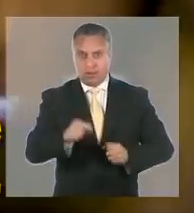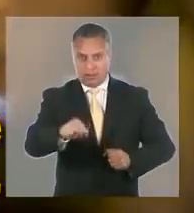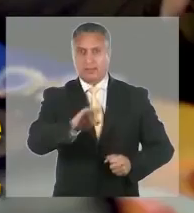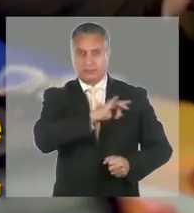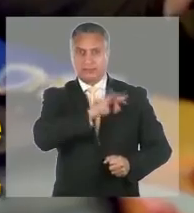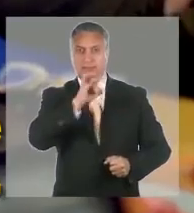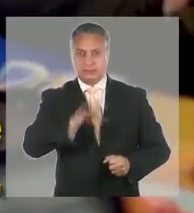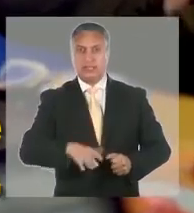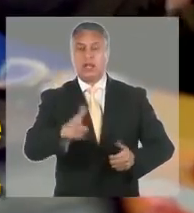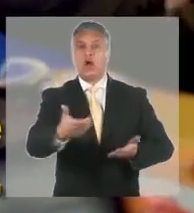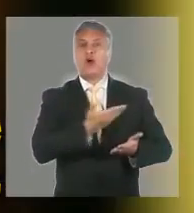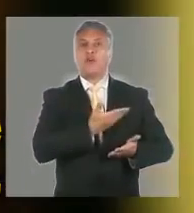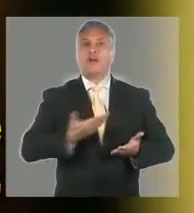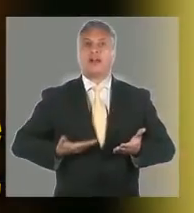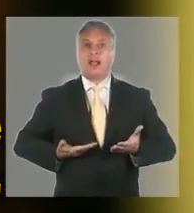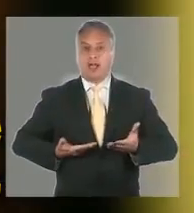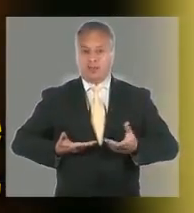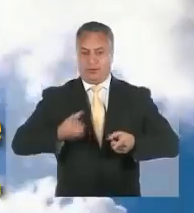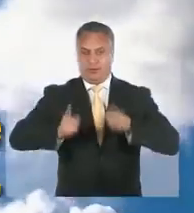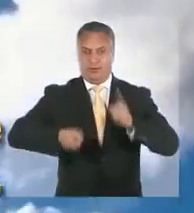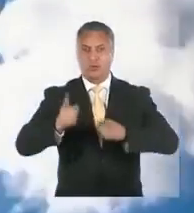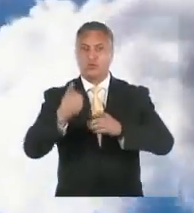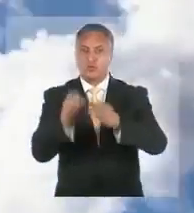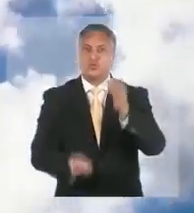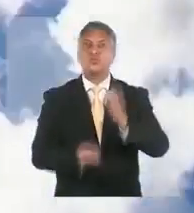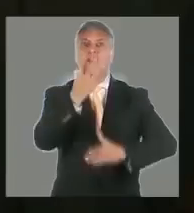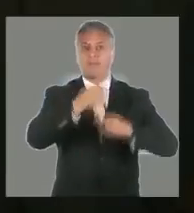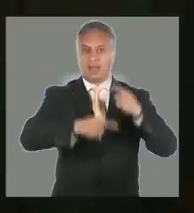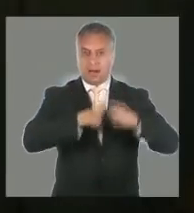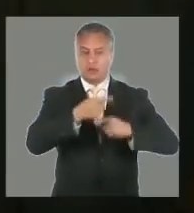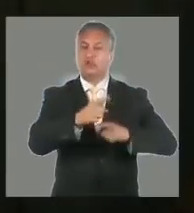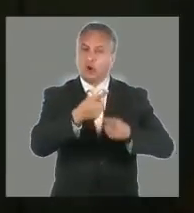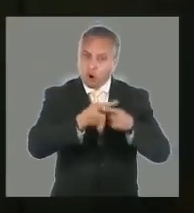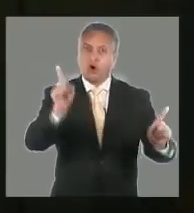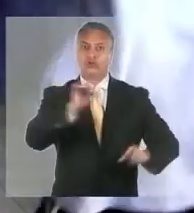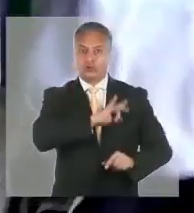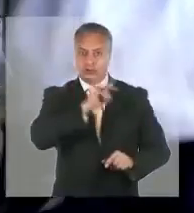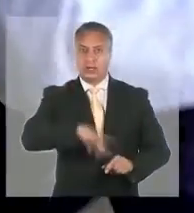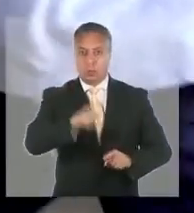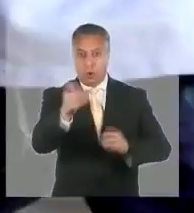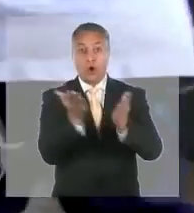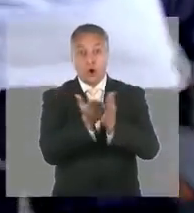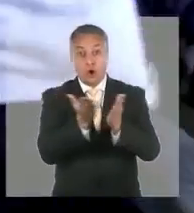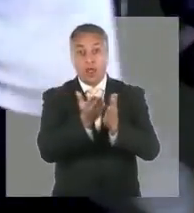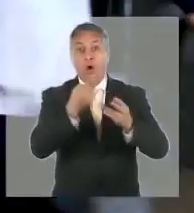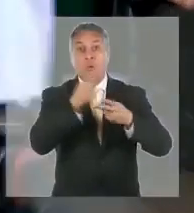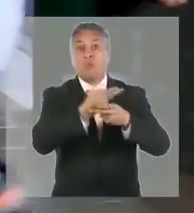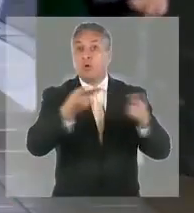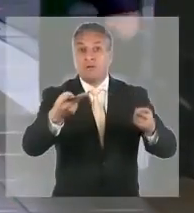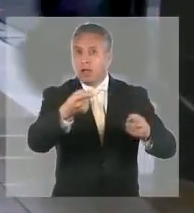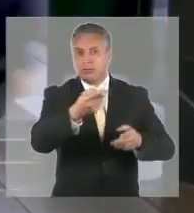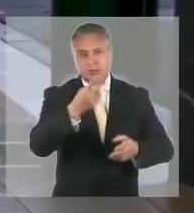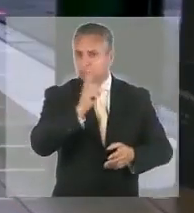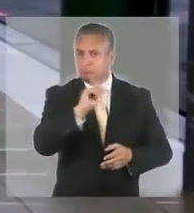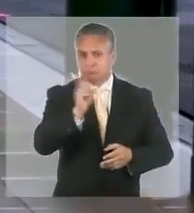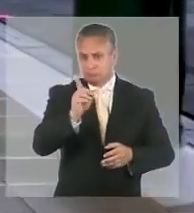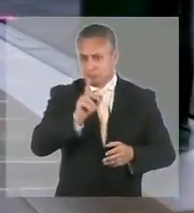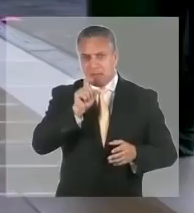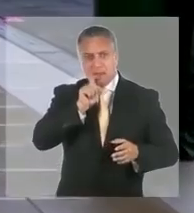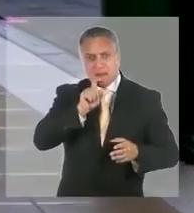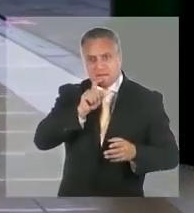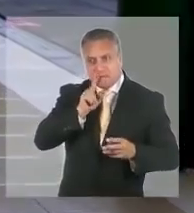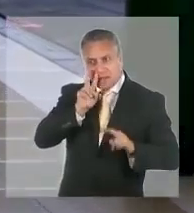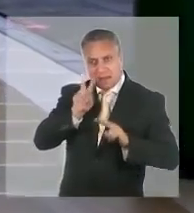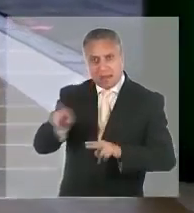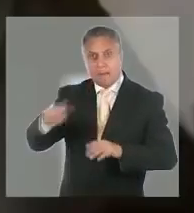Chile gobernado por una nueva generación. Podemos soñar otro Chile, donde un colegio público no tenga nada que envidiarle a